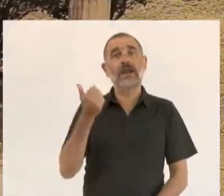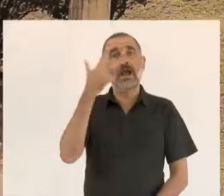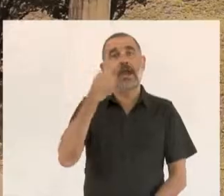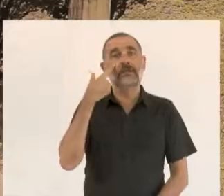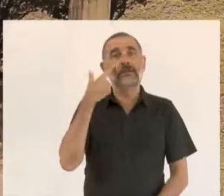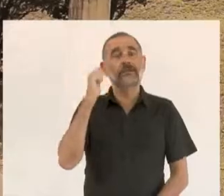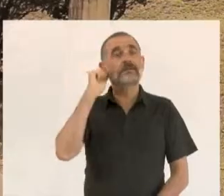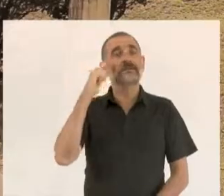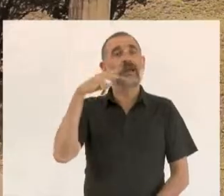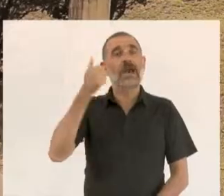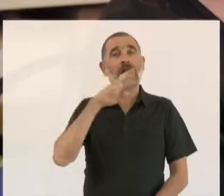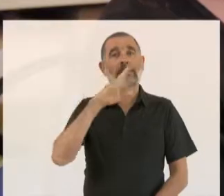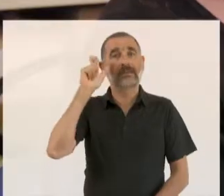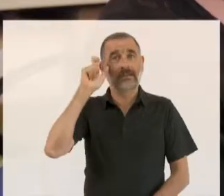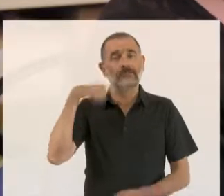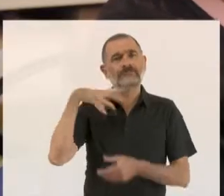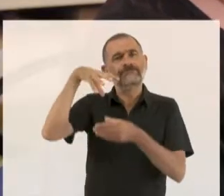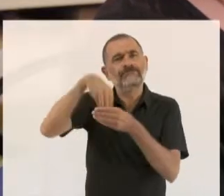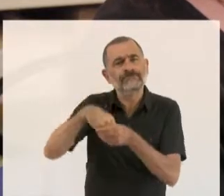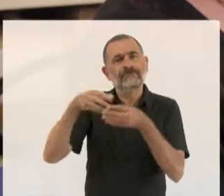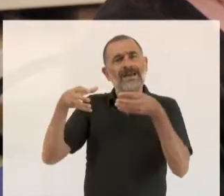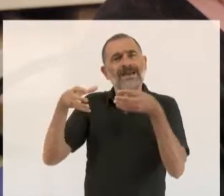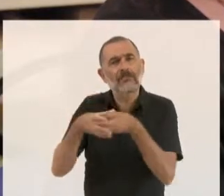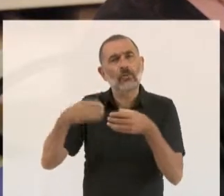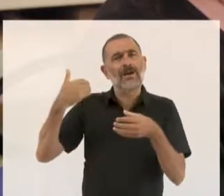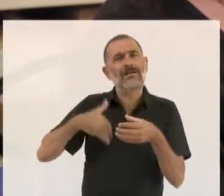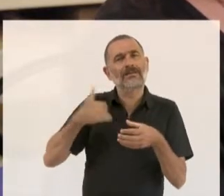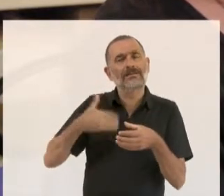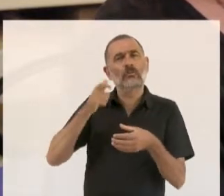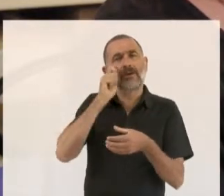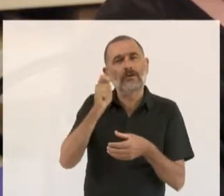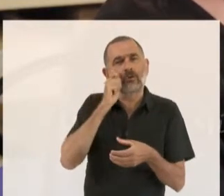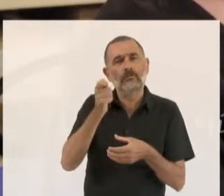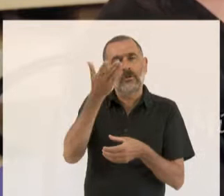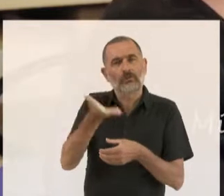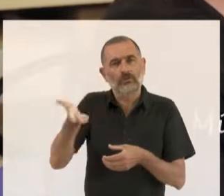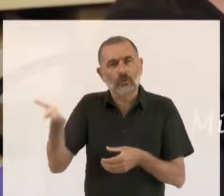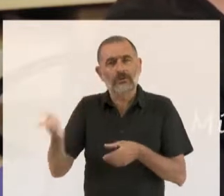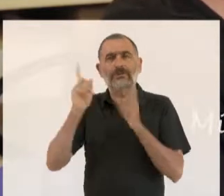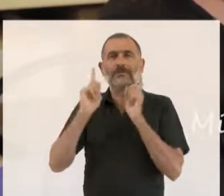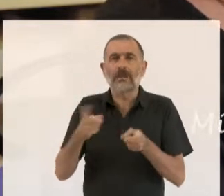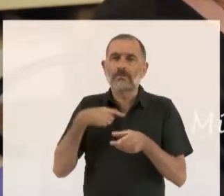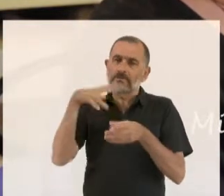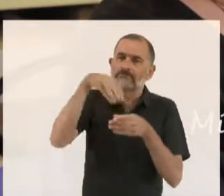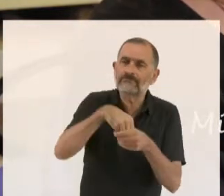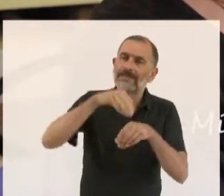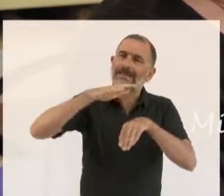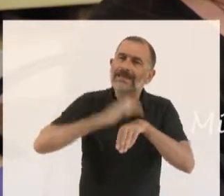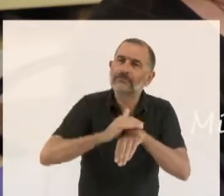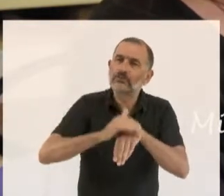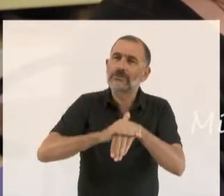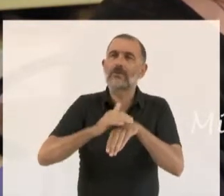Bueno, yo soy Anaí Ginarte, soy miembro del equipo argentino de antropología forense. Y estoy a cargo del Servicio de